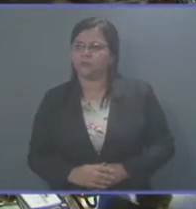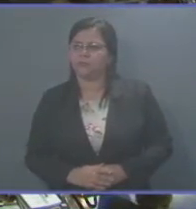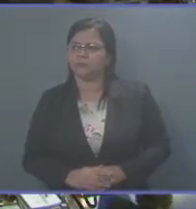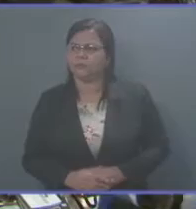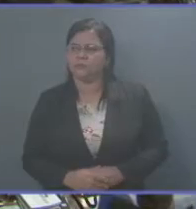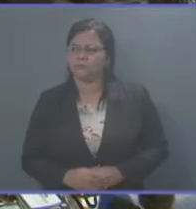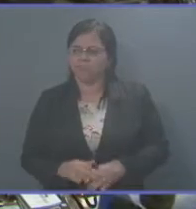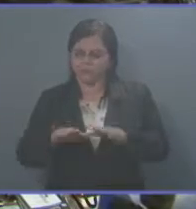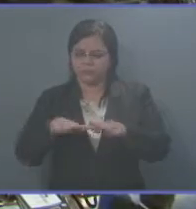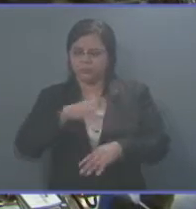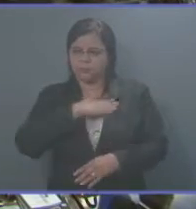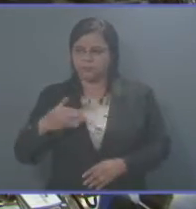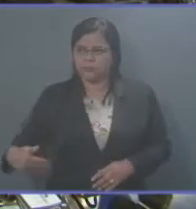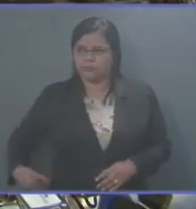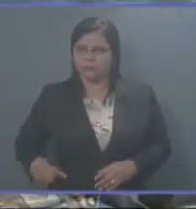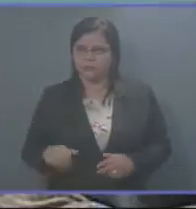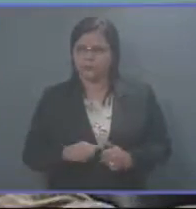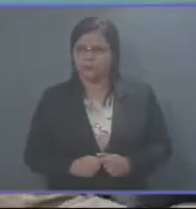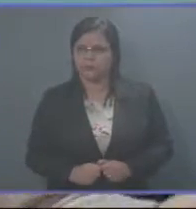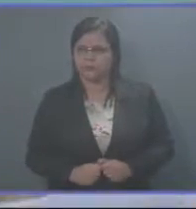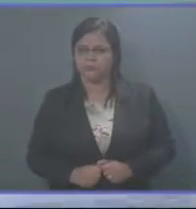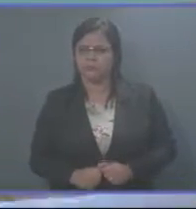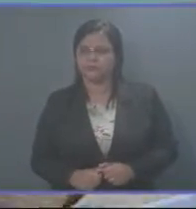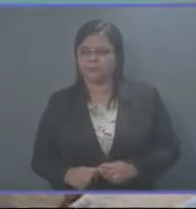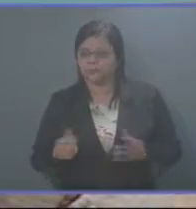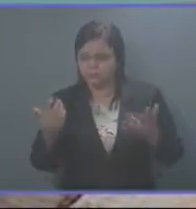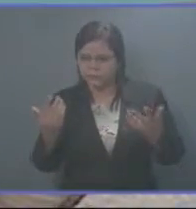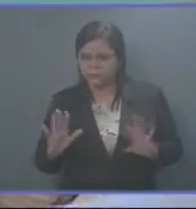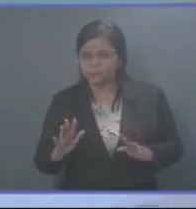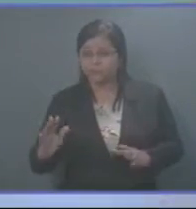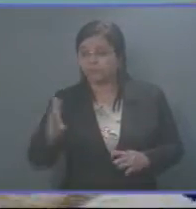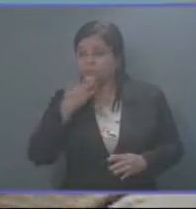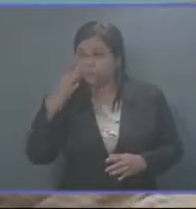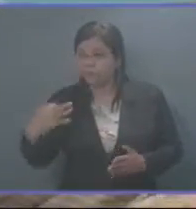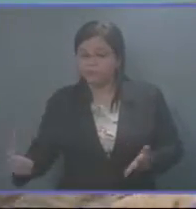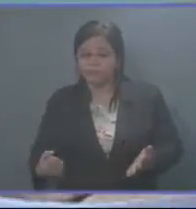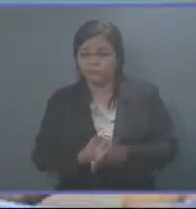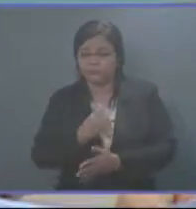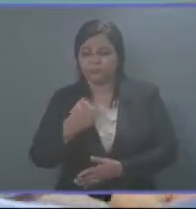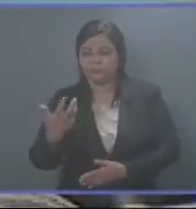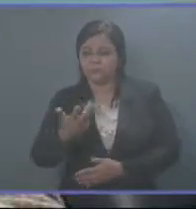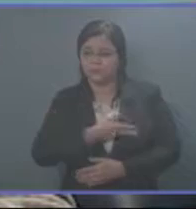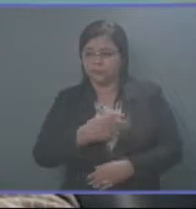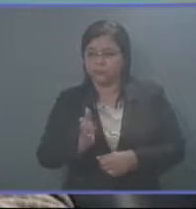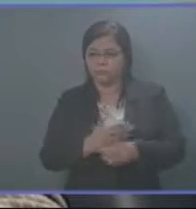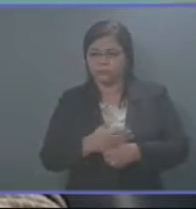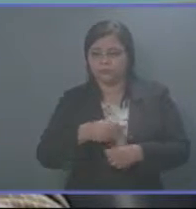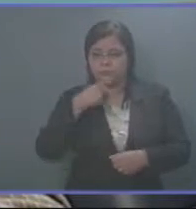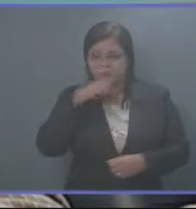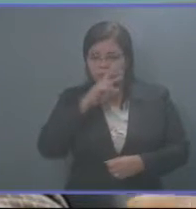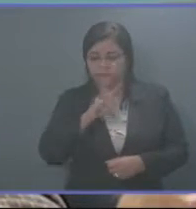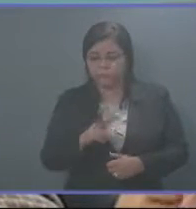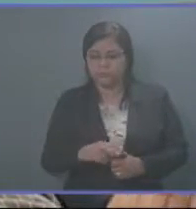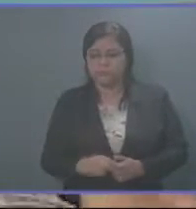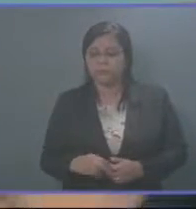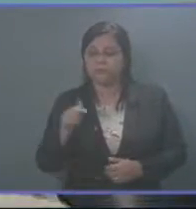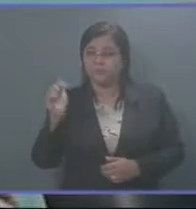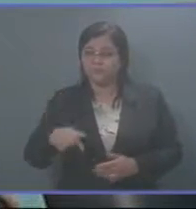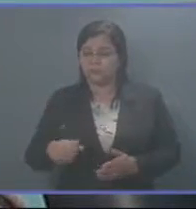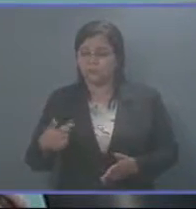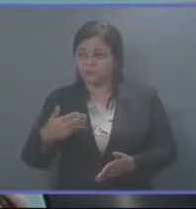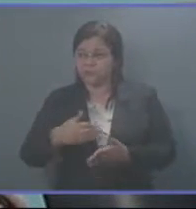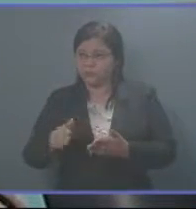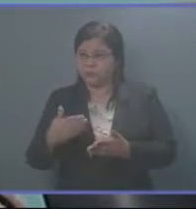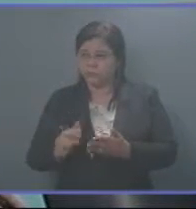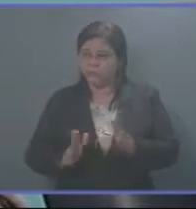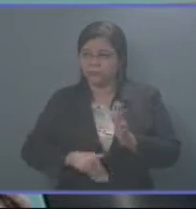Gracias, presidente. Bueno, lamentamos como grupo parlamentario del FMLN este desalojo para